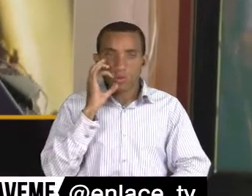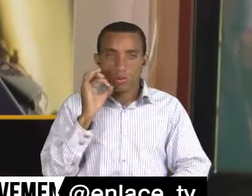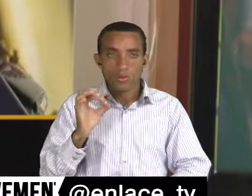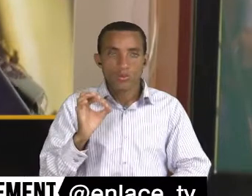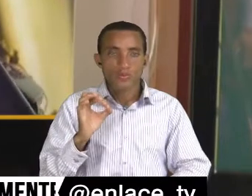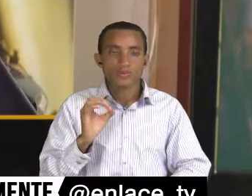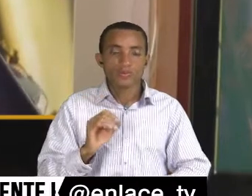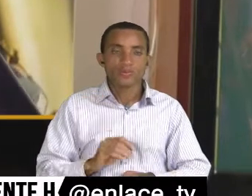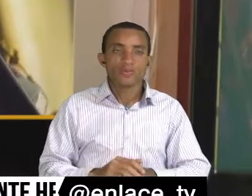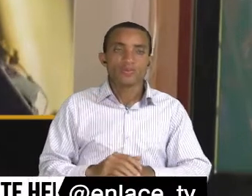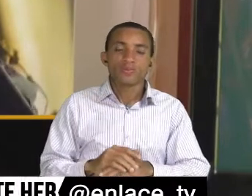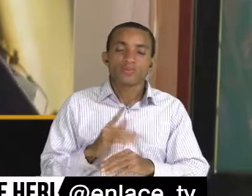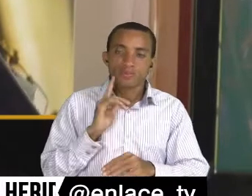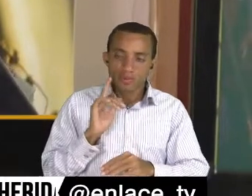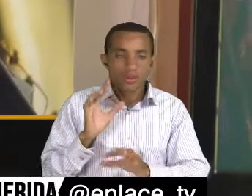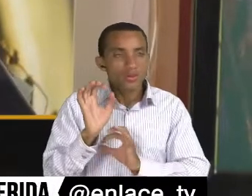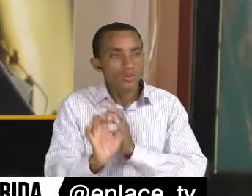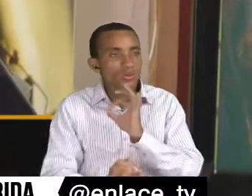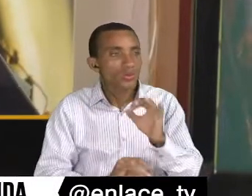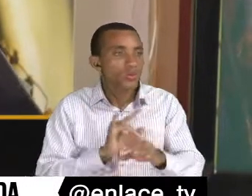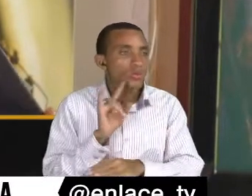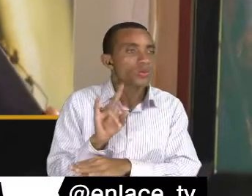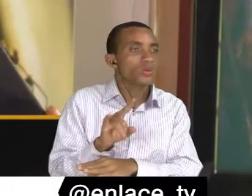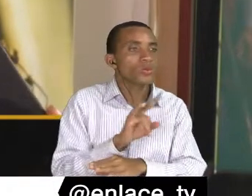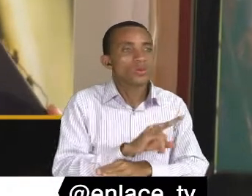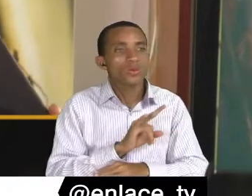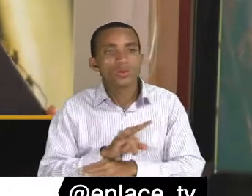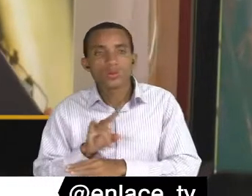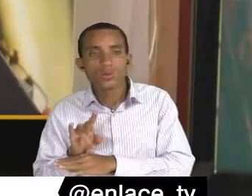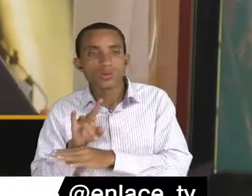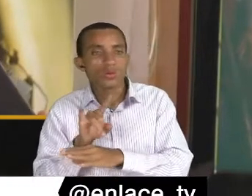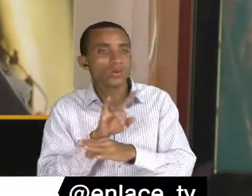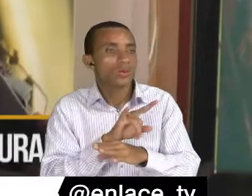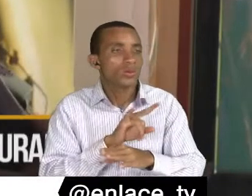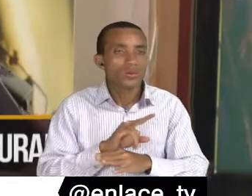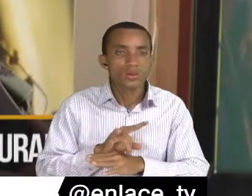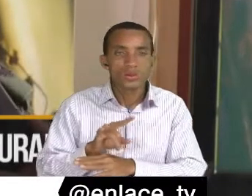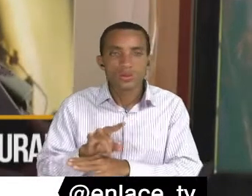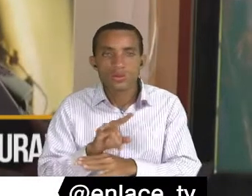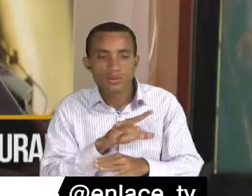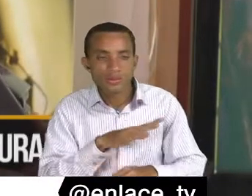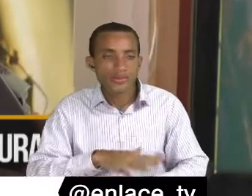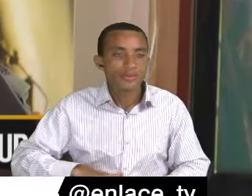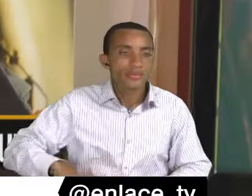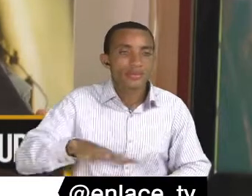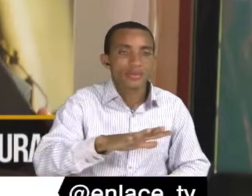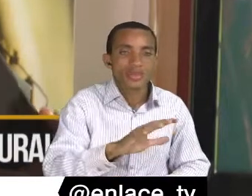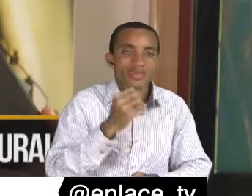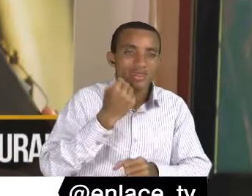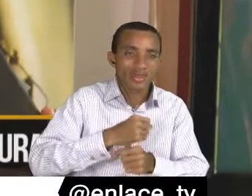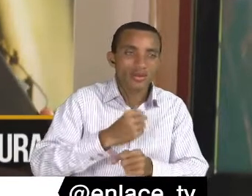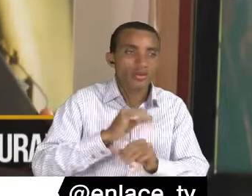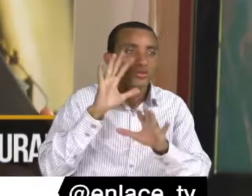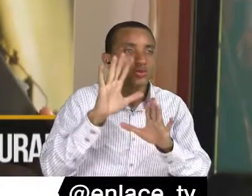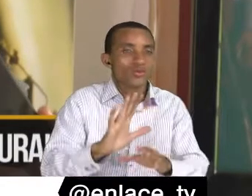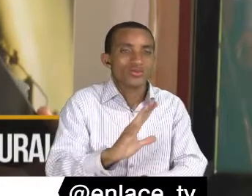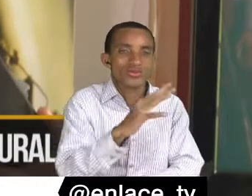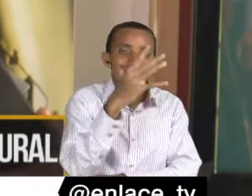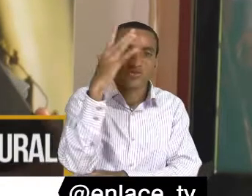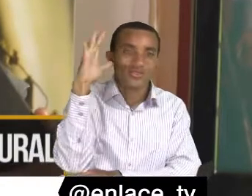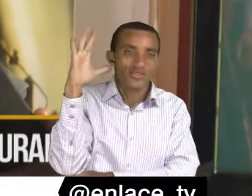le brindarán seguridad a la región de palmicultores, comprendida